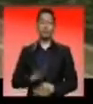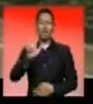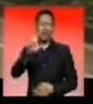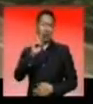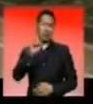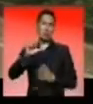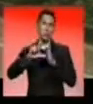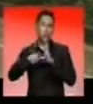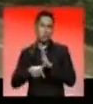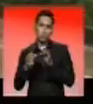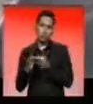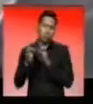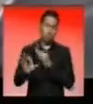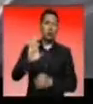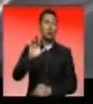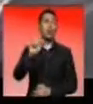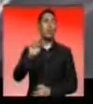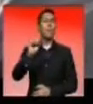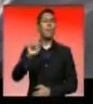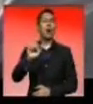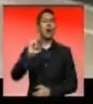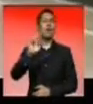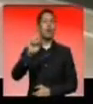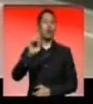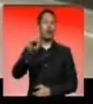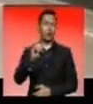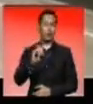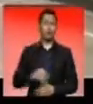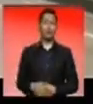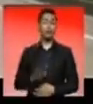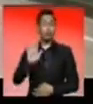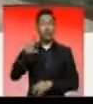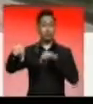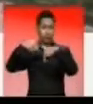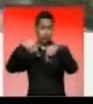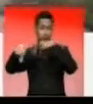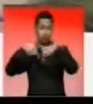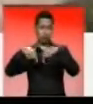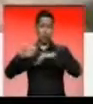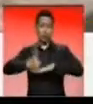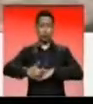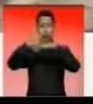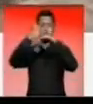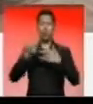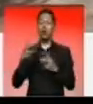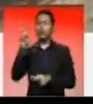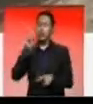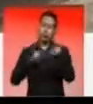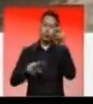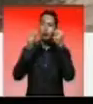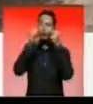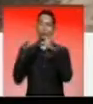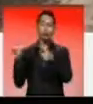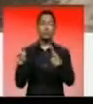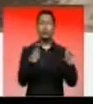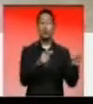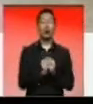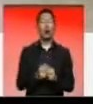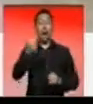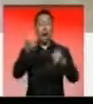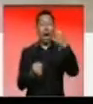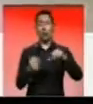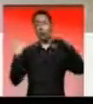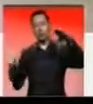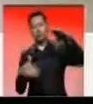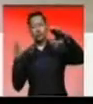de Tamarindo. Personal de la Comisión de Tránsito del Ecuador se mantiene constantemente en el lugar para guiar a vehículos por un camino alterno